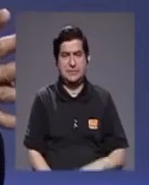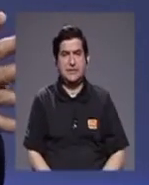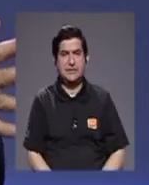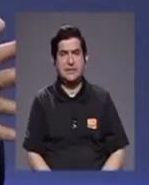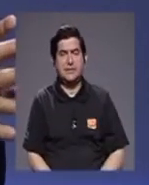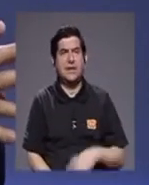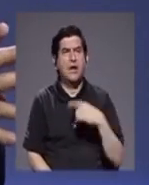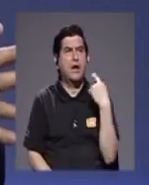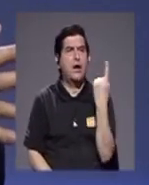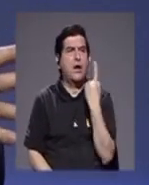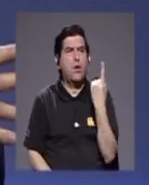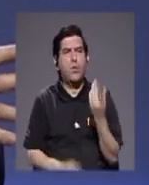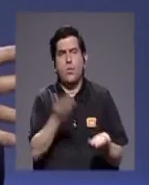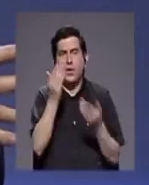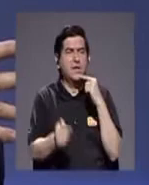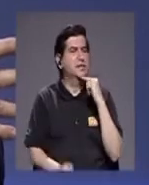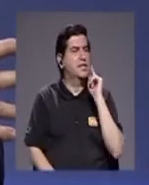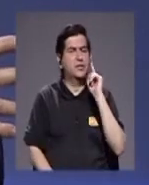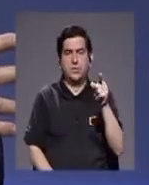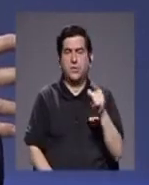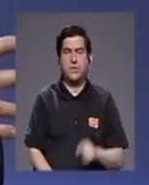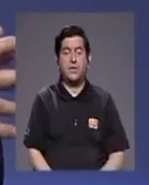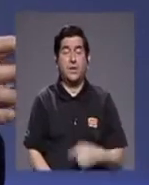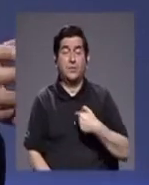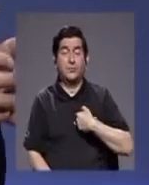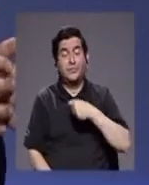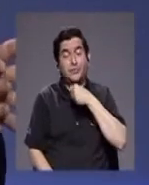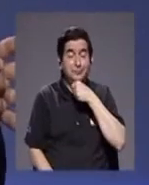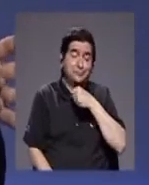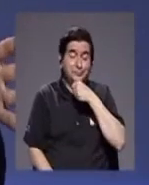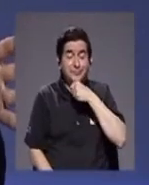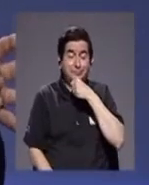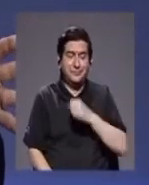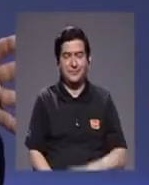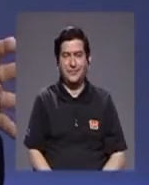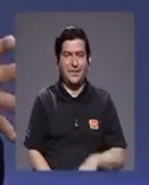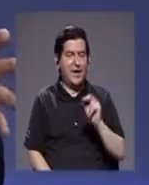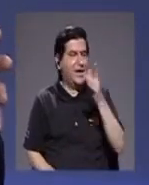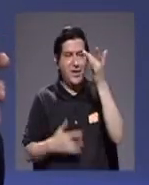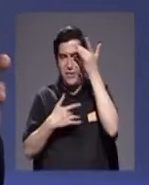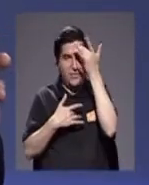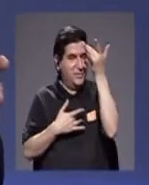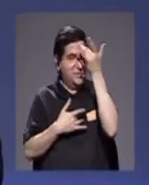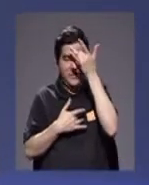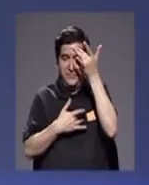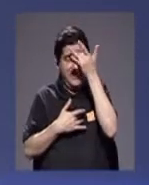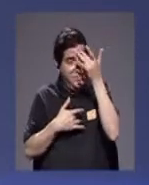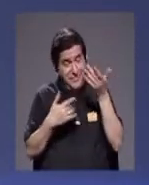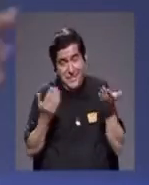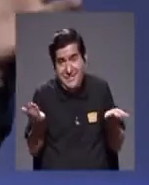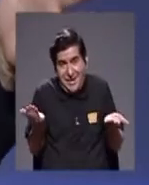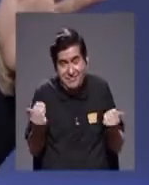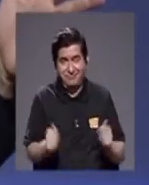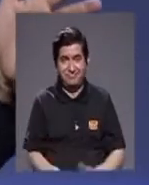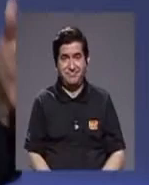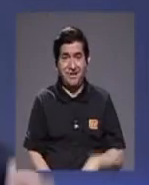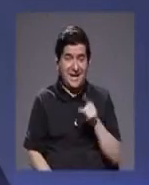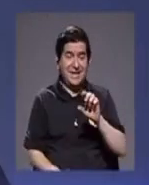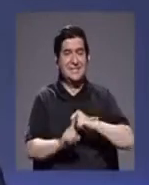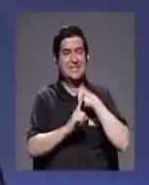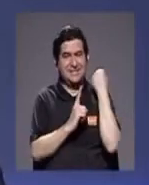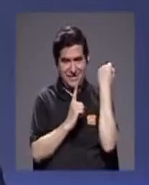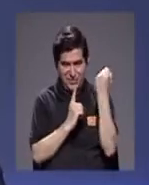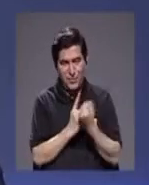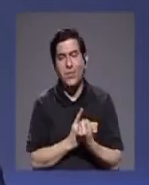La única comorbilidad que él no mencionó es ser viejo, y esa no es una enfermedad, esa es una